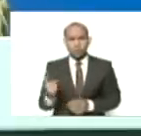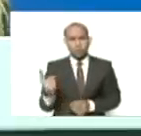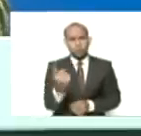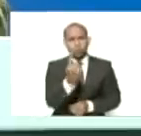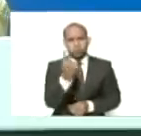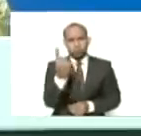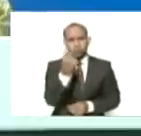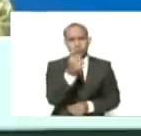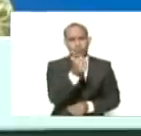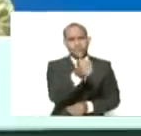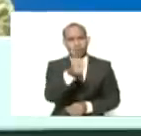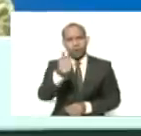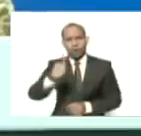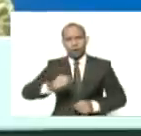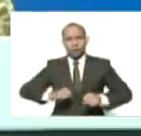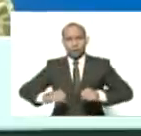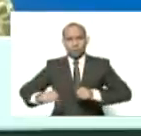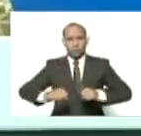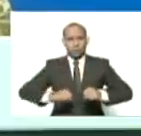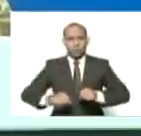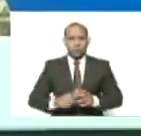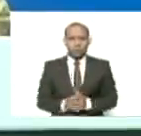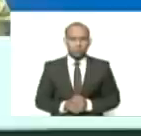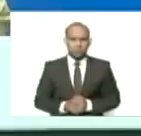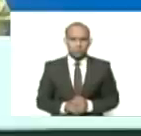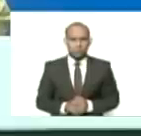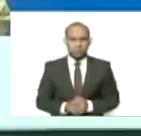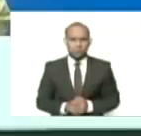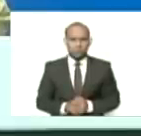unitario de cada movimiento,